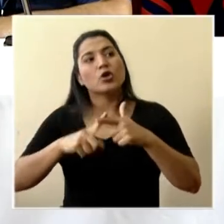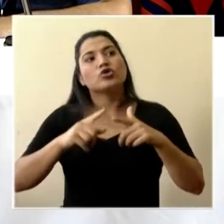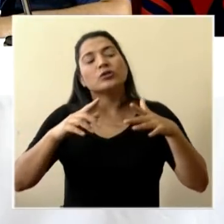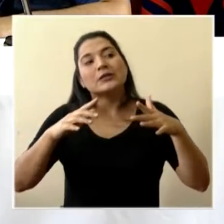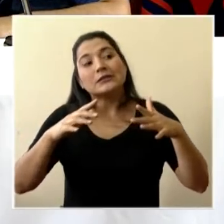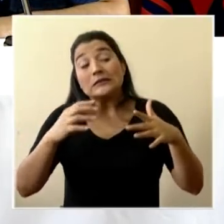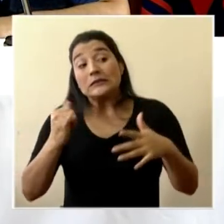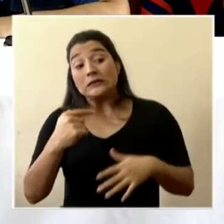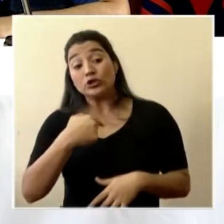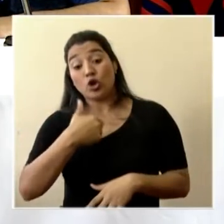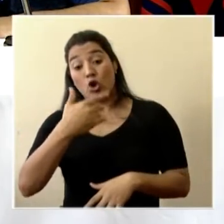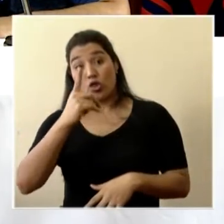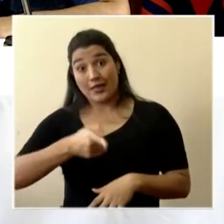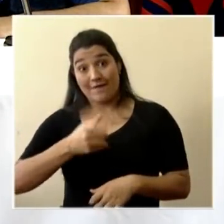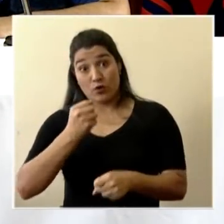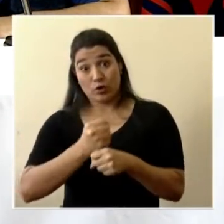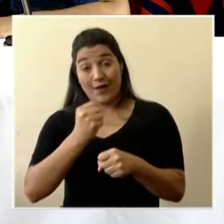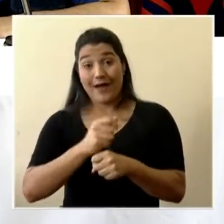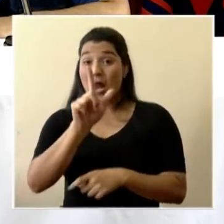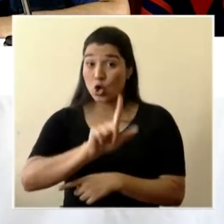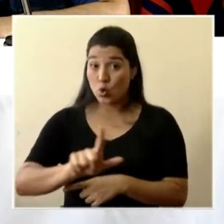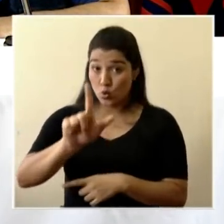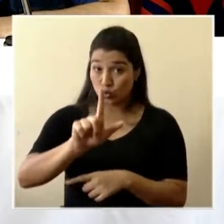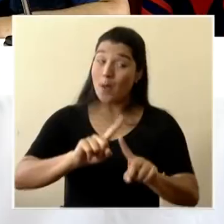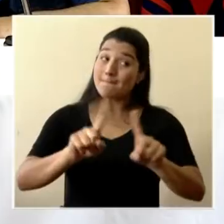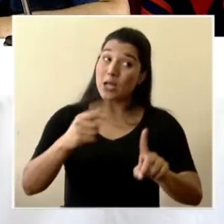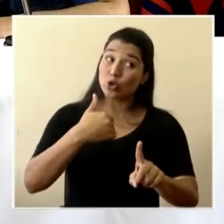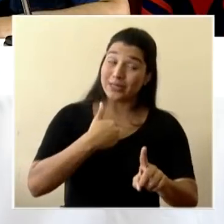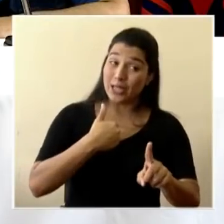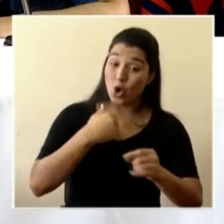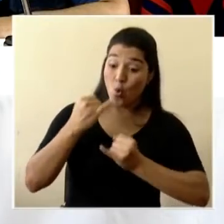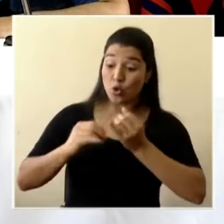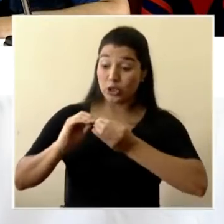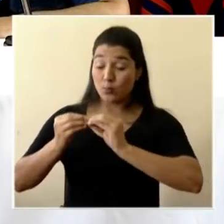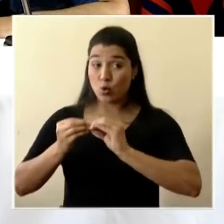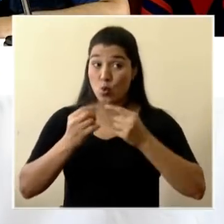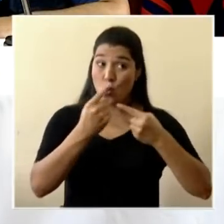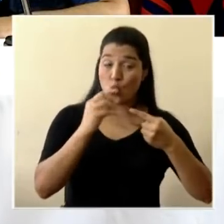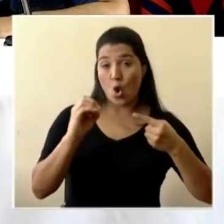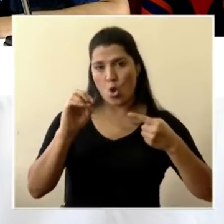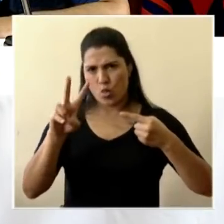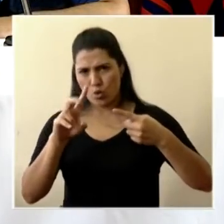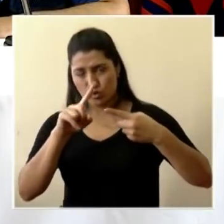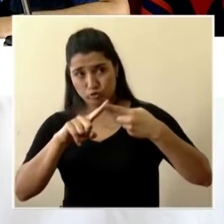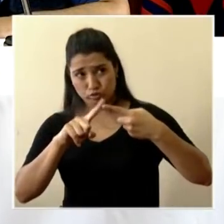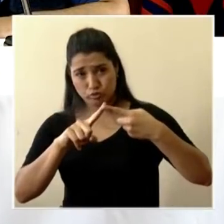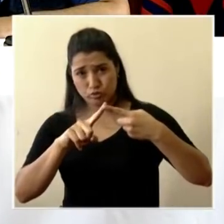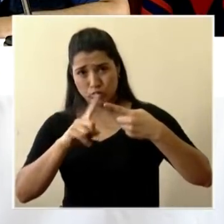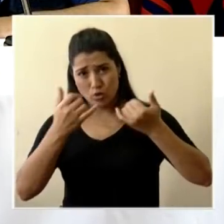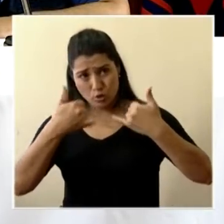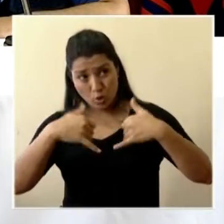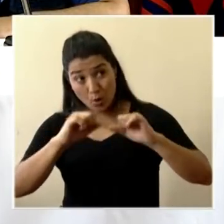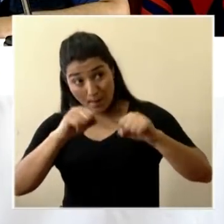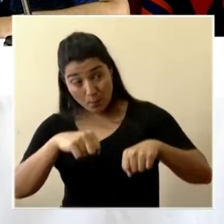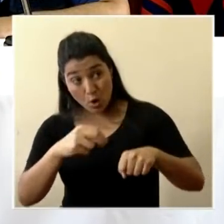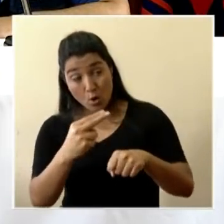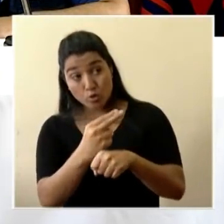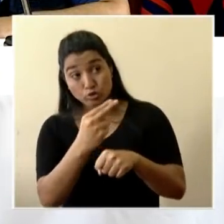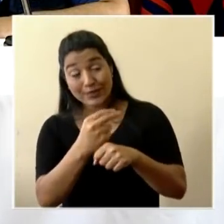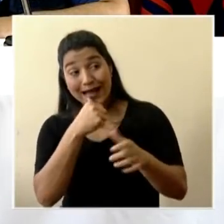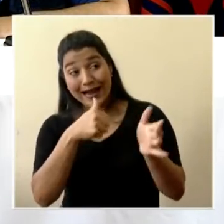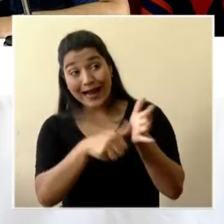excepciones. Si yo tengo que trabajar el lunes, pero tengo placa 1 y 2, o 2, digamos, ¿continúa vigente el uso de la carta